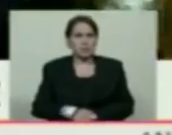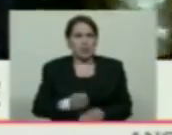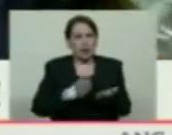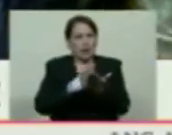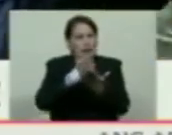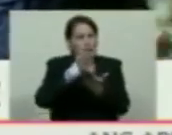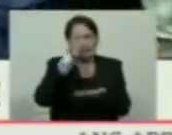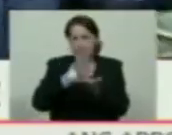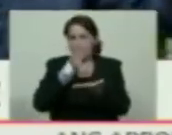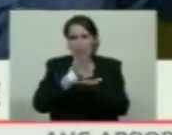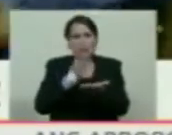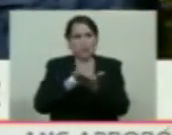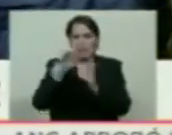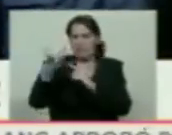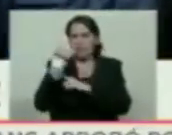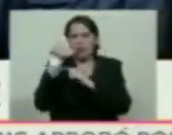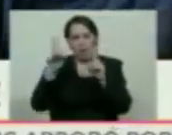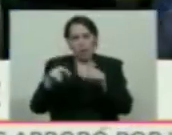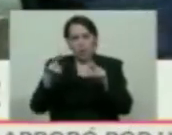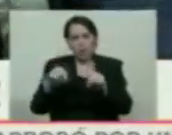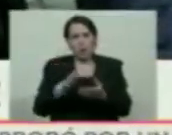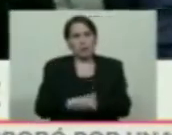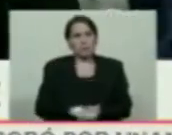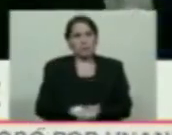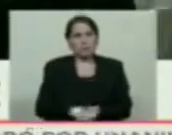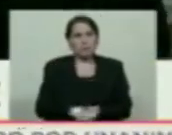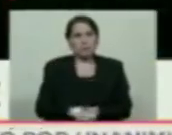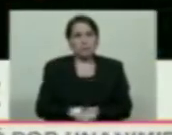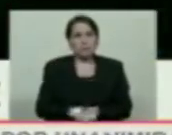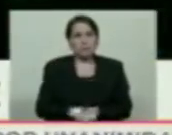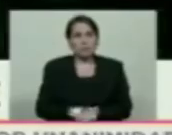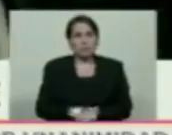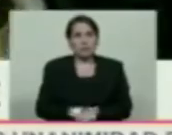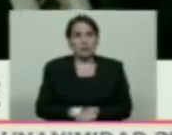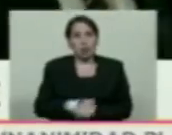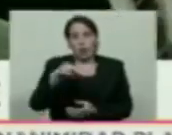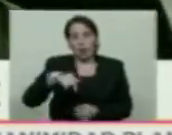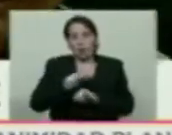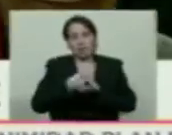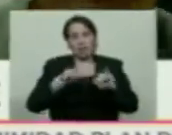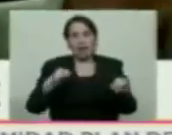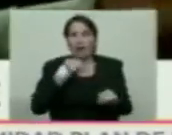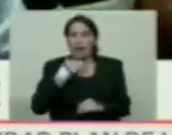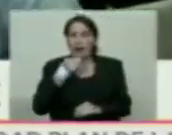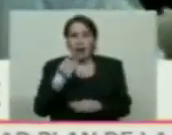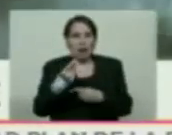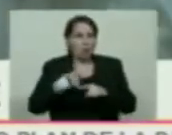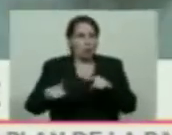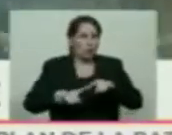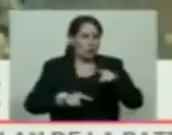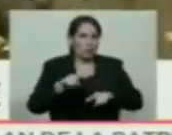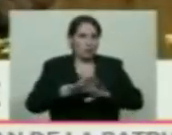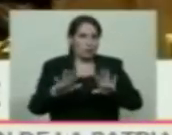¿Leales? ¿Traidores? ¡Nunca! Misión cumplida por el día de hoy. ¿Hay algún otro punto, Luciano?